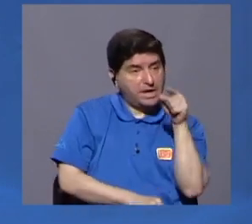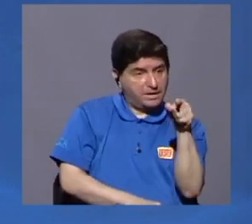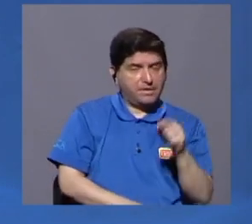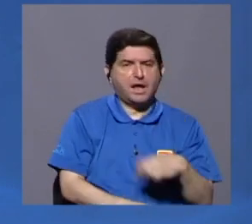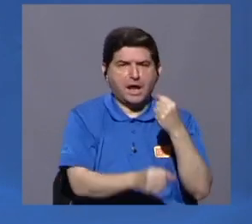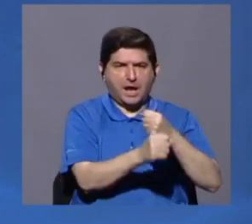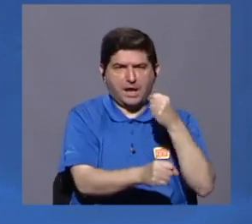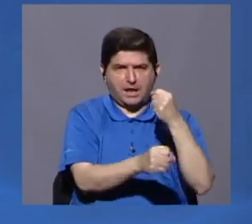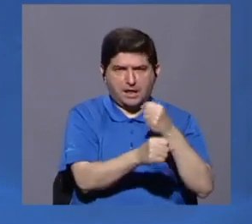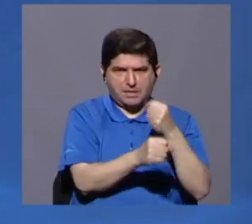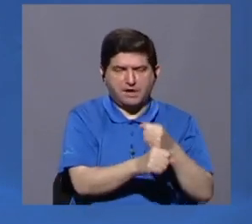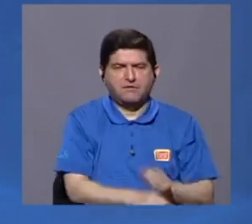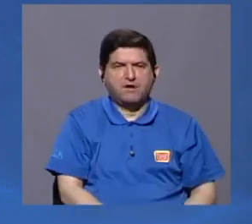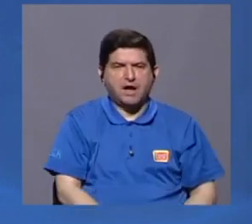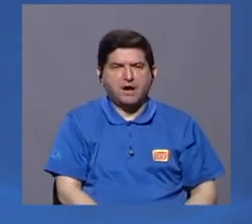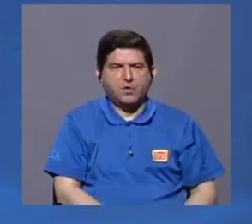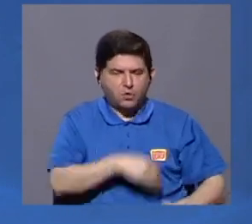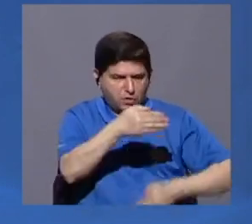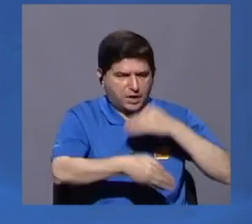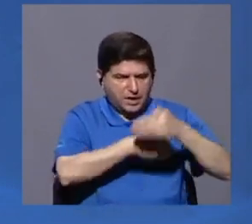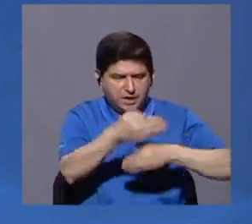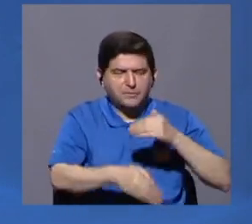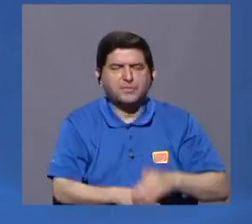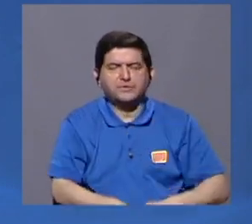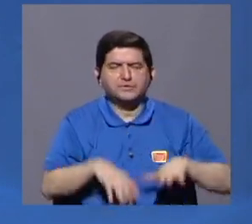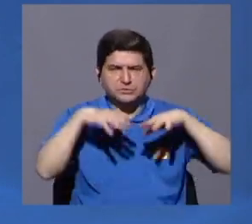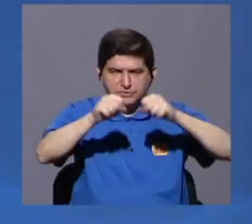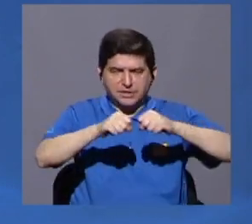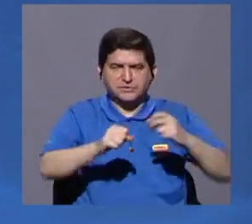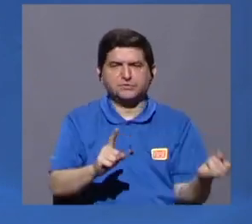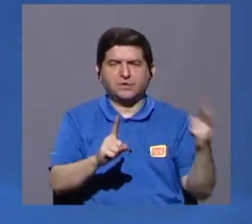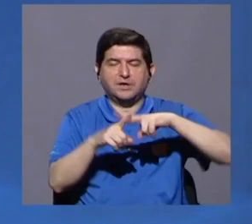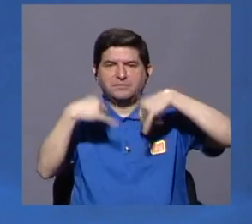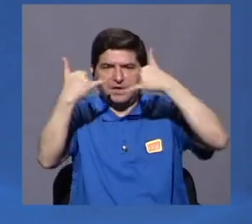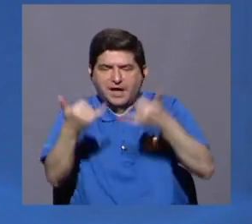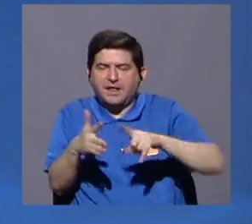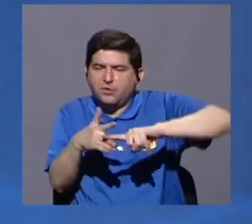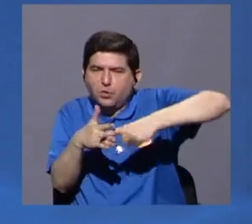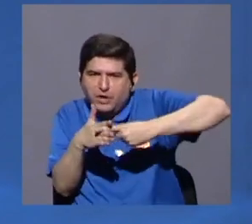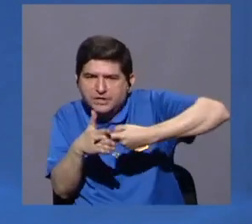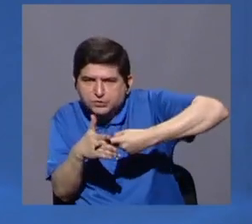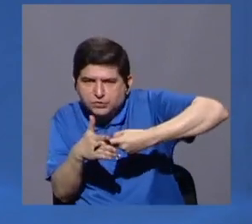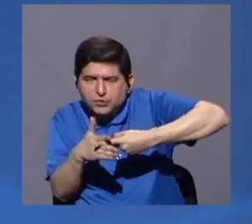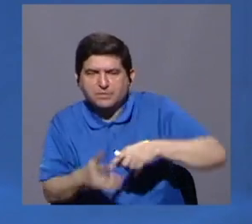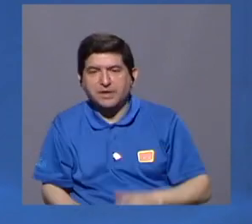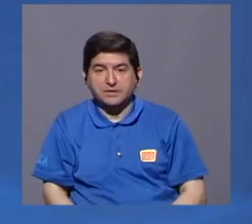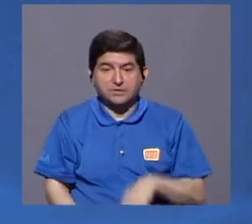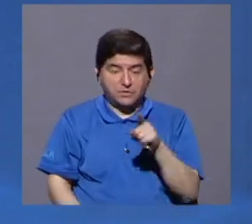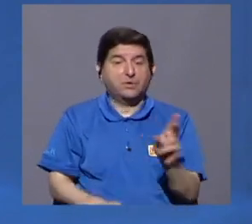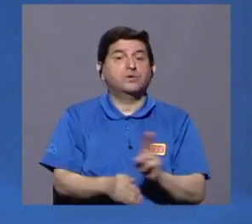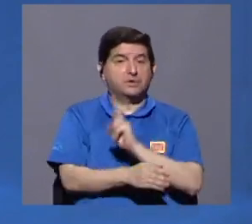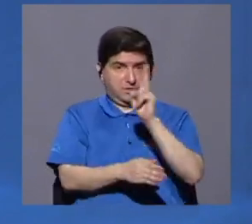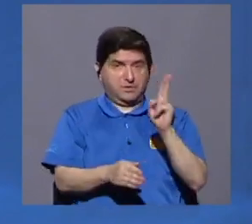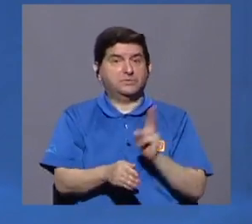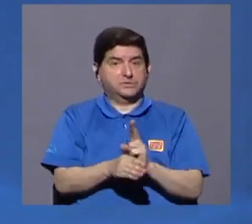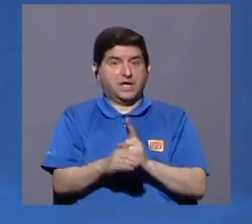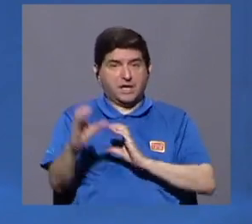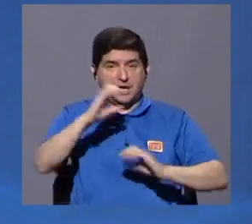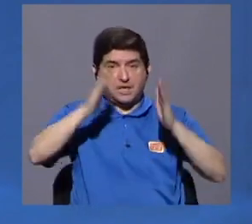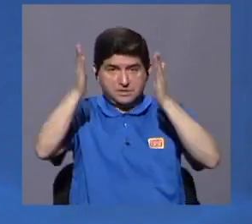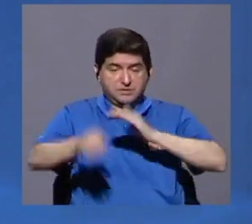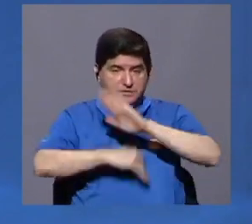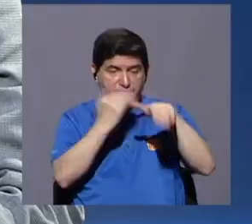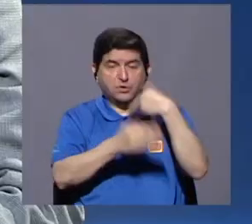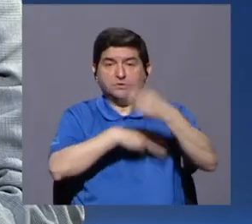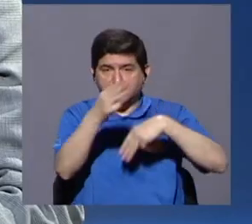trabajo esa tesis implementado en un instrumento que va a ser utilizado por científicos alrededor